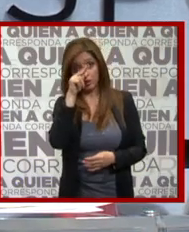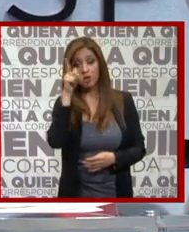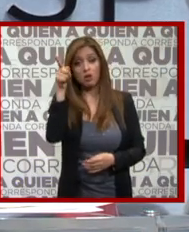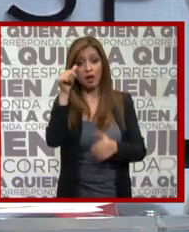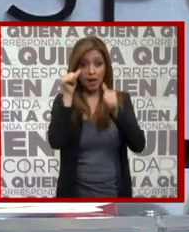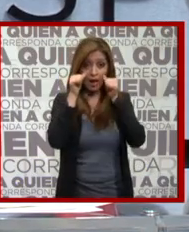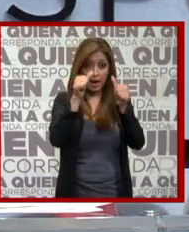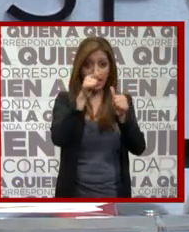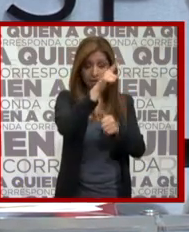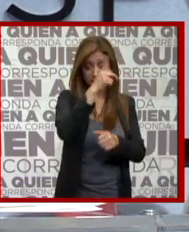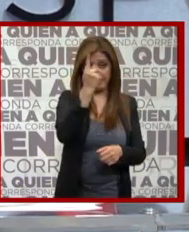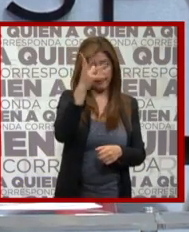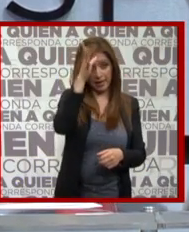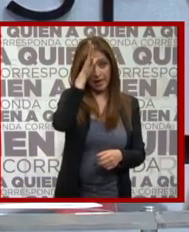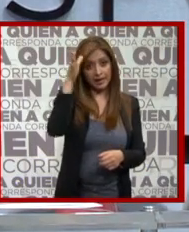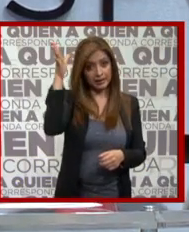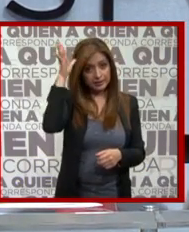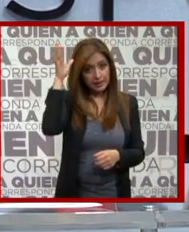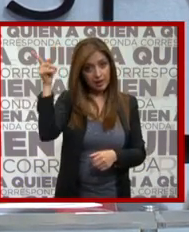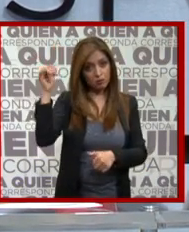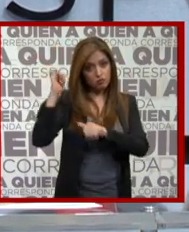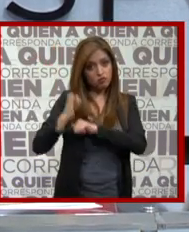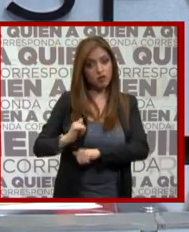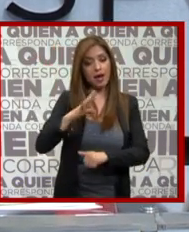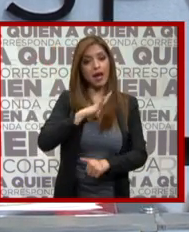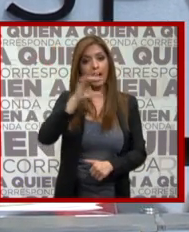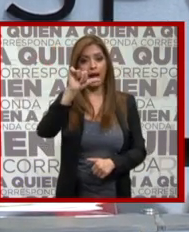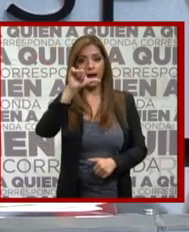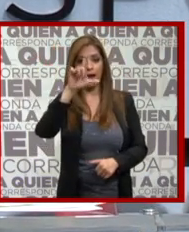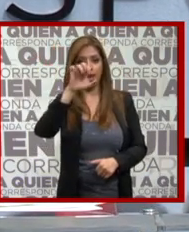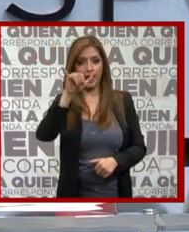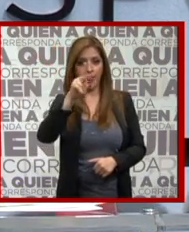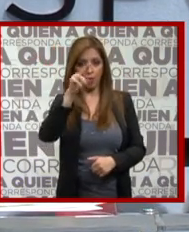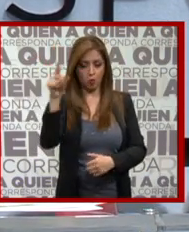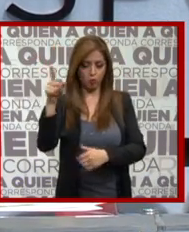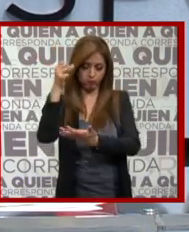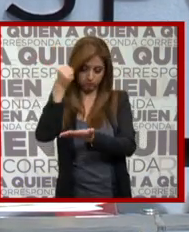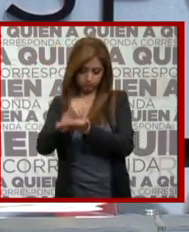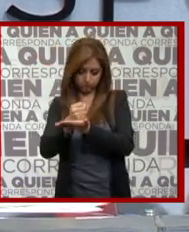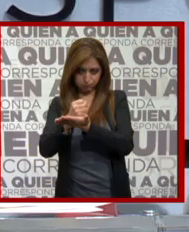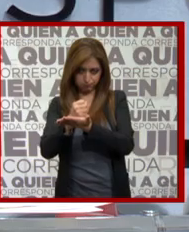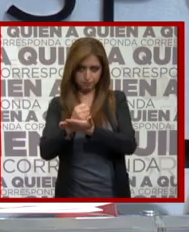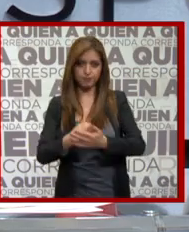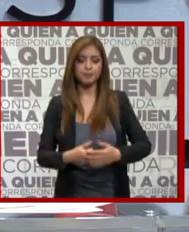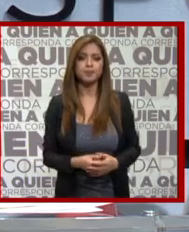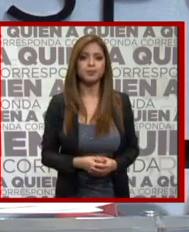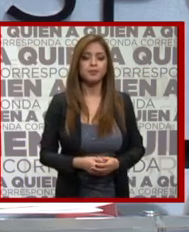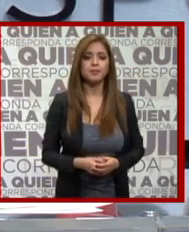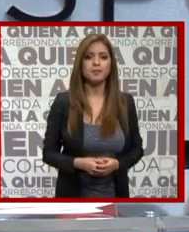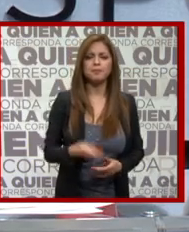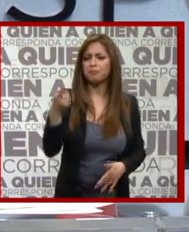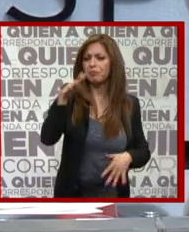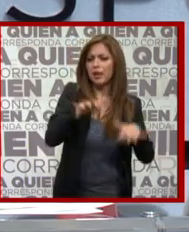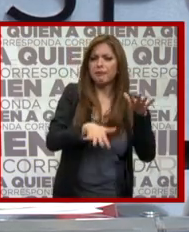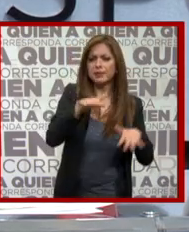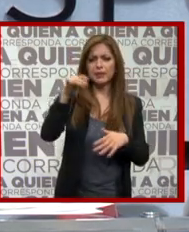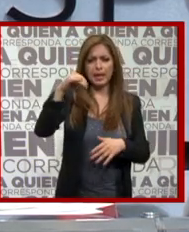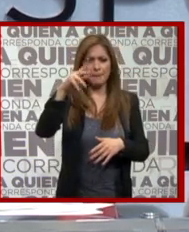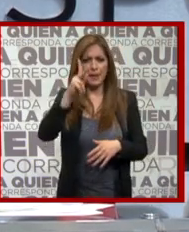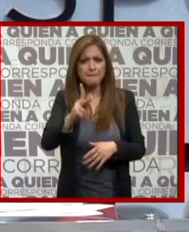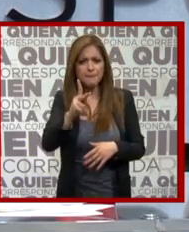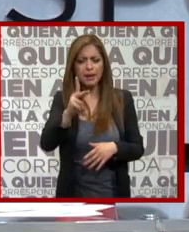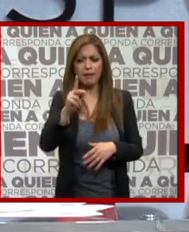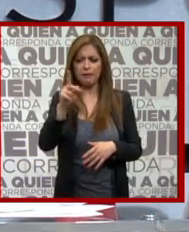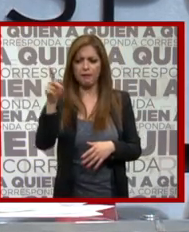Azteca. En Hermosillo está directamente Alejandro Pacheco, a quien corresponda para atenderle. A veces se les olvida al Ministerio Público y